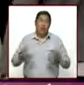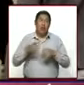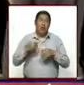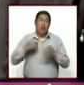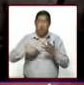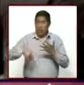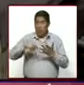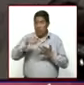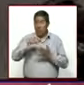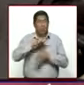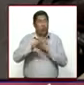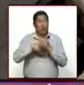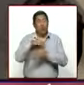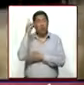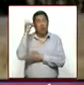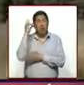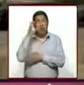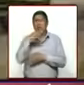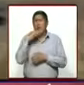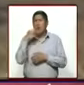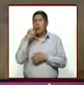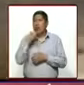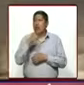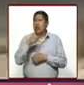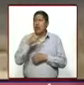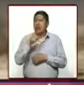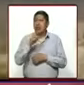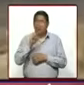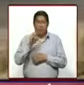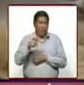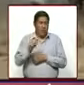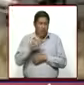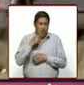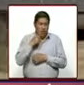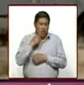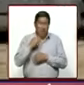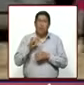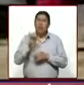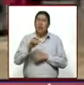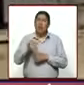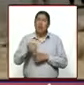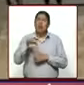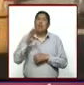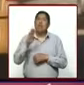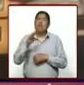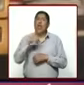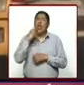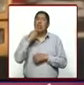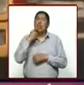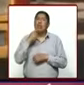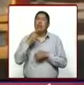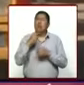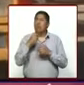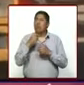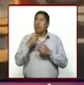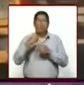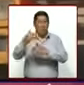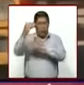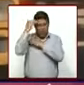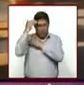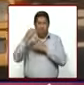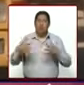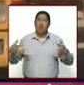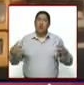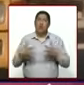en el eje central del país. Gabriela Delgadillo, gerente de productos derivados e industrializados de YPF, dijo en conferencia de prensa en Santa Cruz que